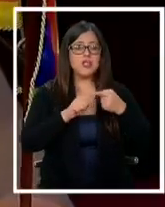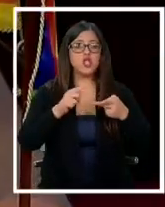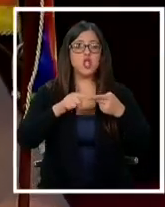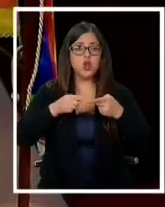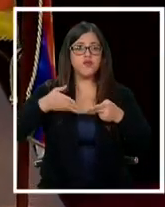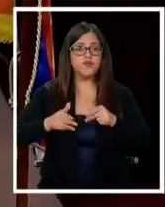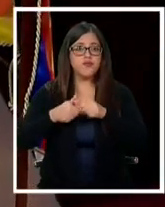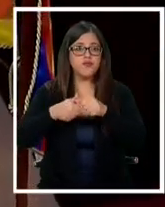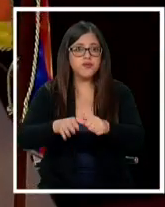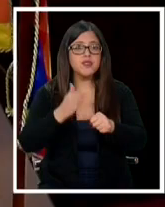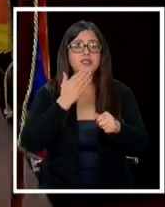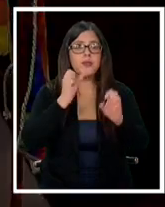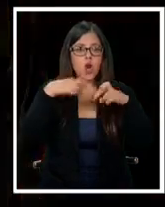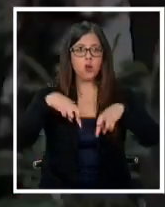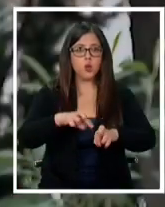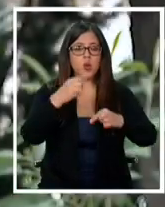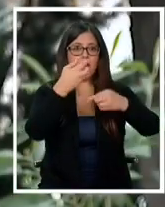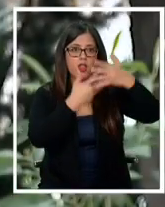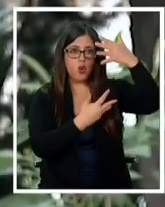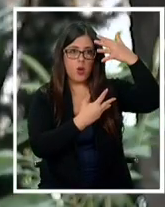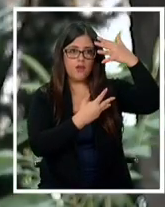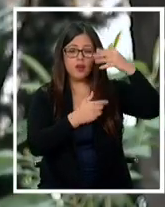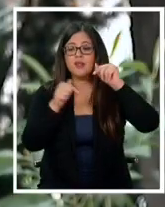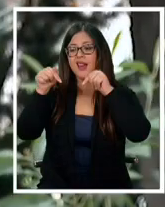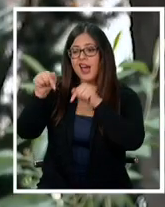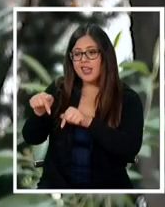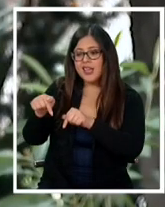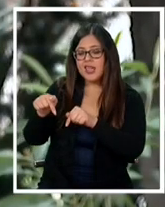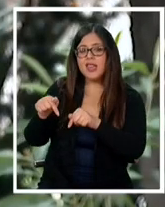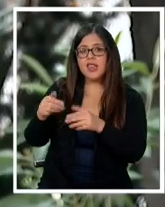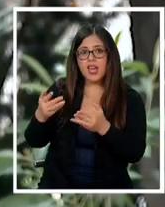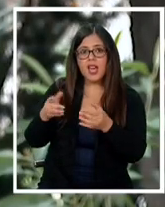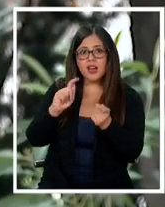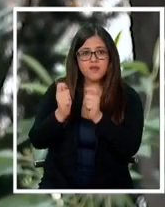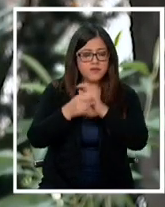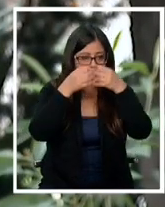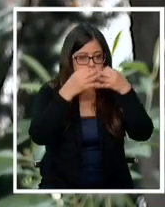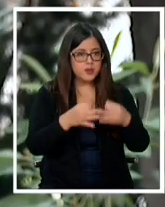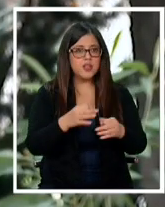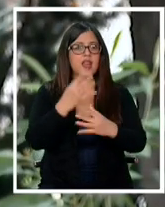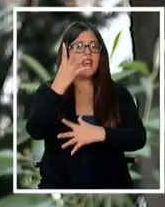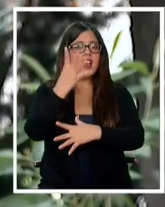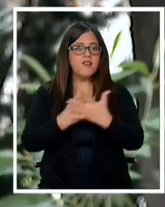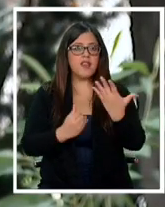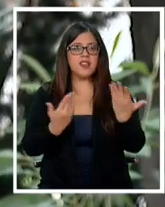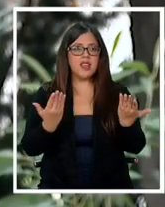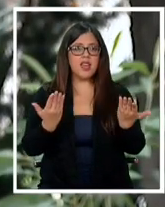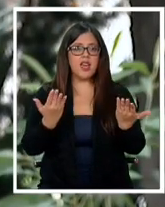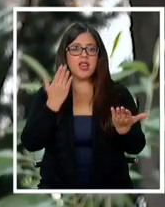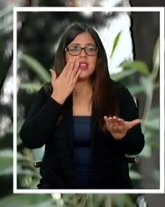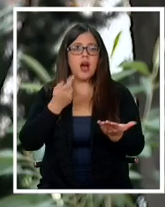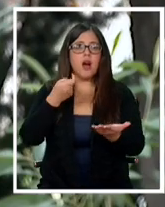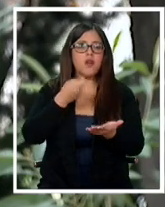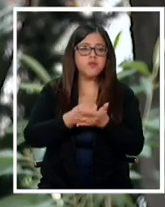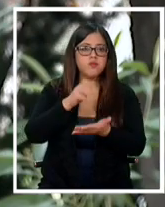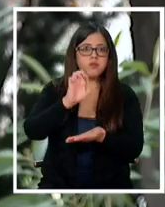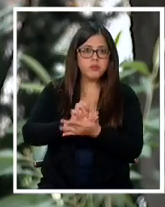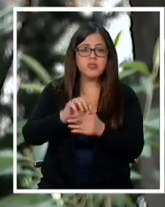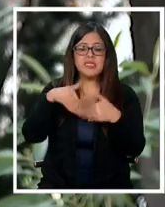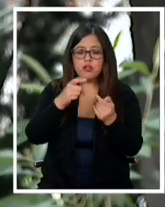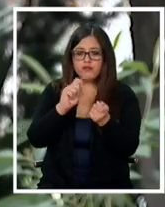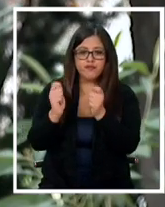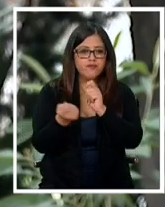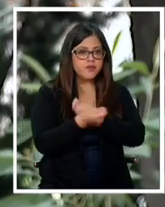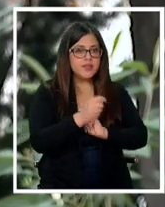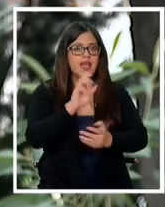sostenibilidad y oportunidad aquí es donde se materializa el fin del estado subsidiario y pasamos a un estado